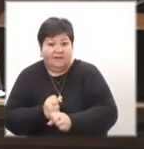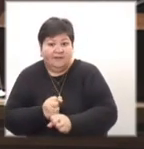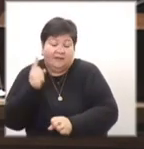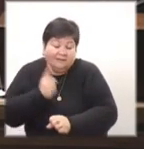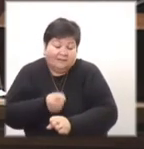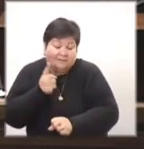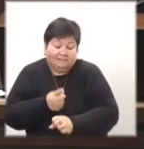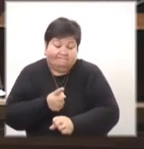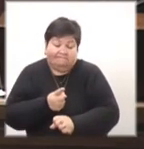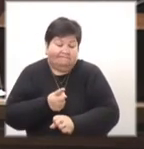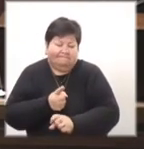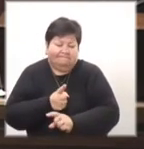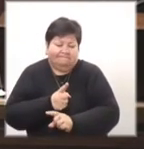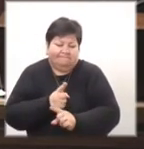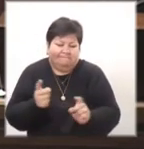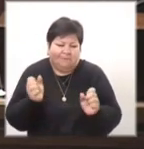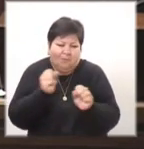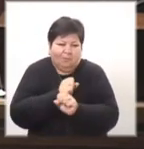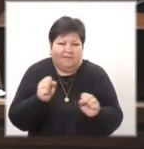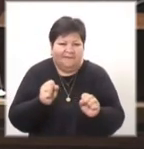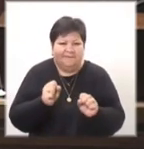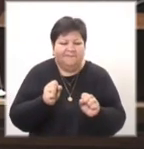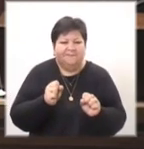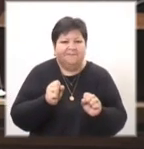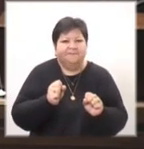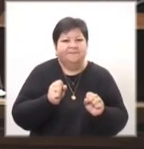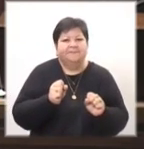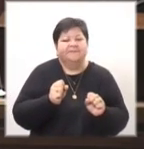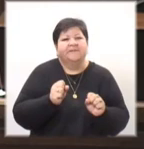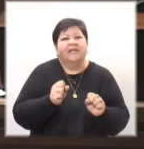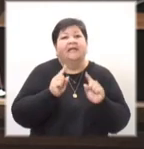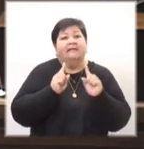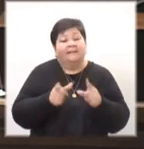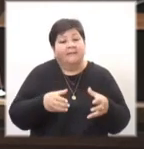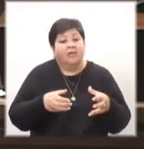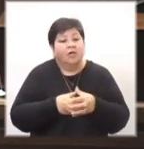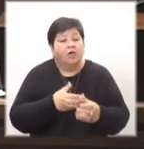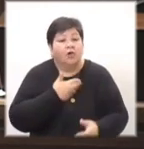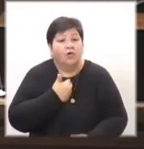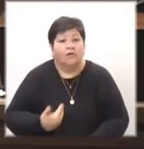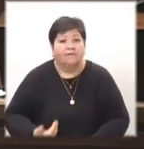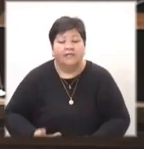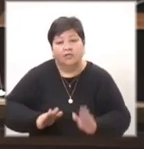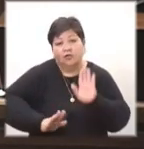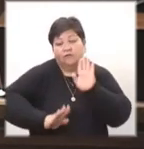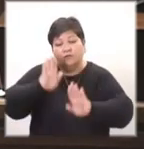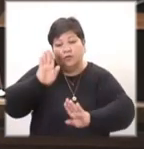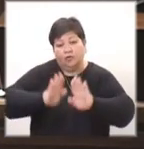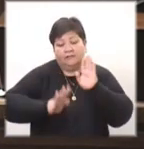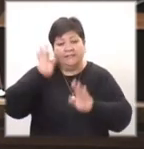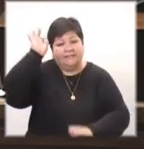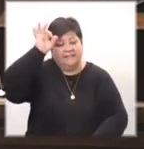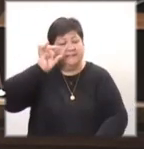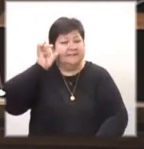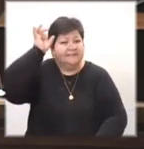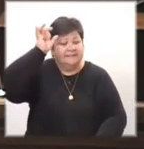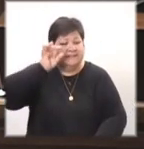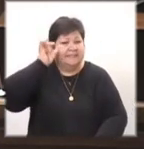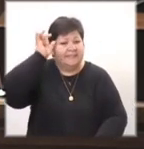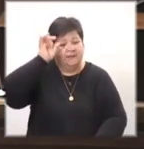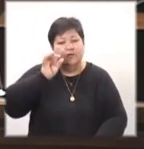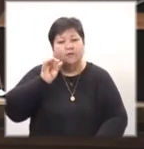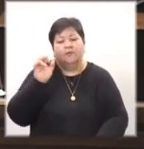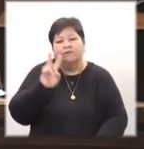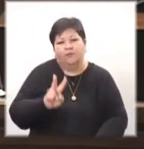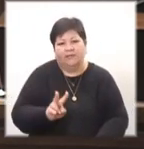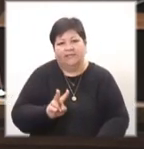exigentes. No nos olvidamos tampoco que la coalición de gobierno votó en el Senado las propuestas sobre pensiones por viudez que netamente